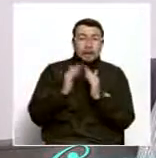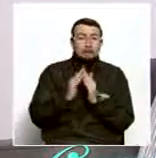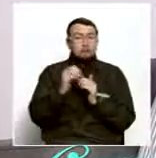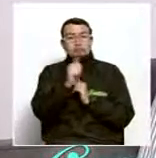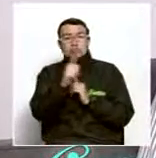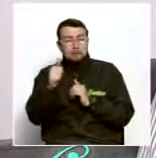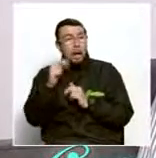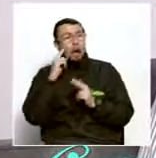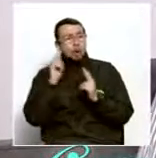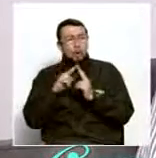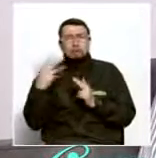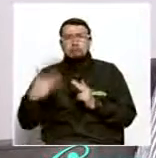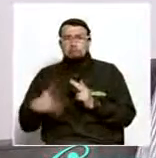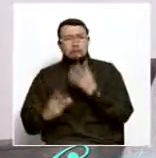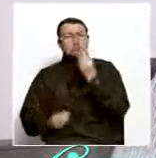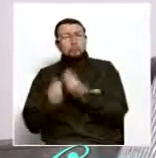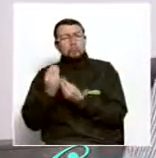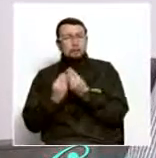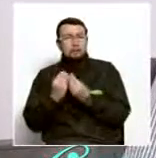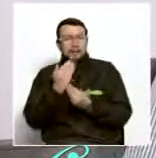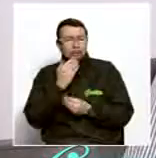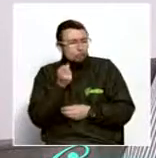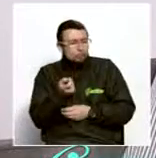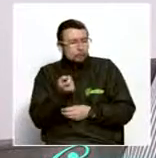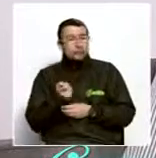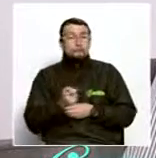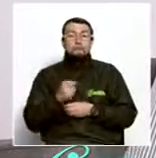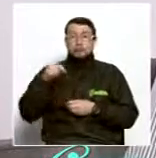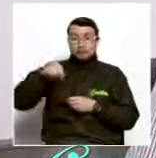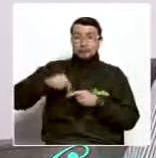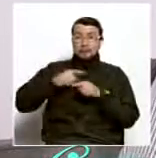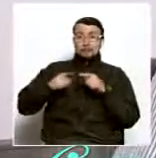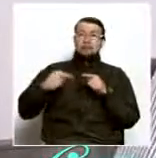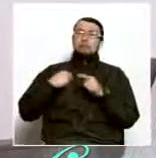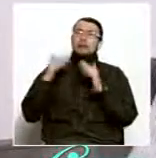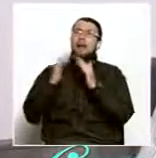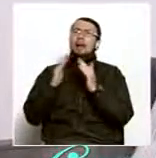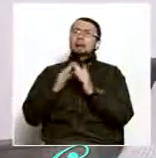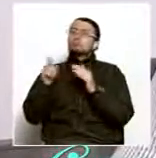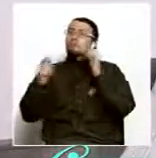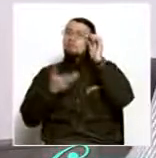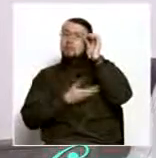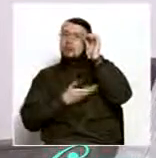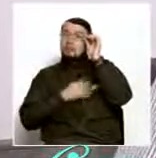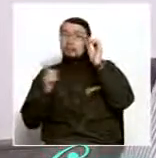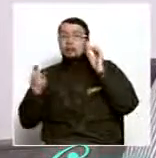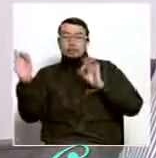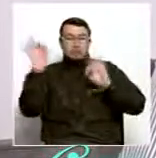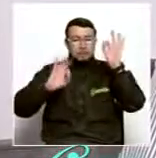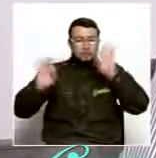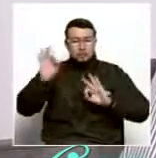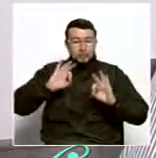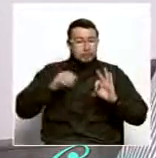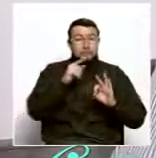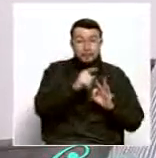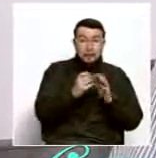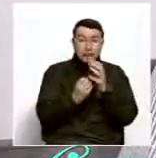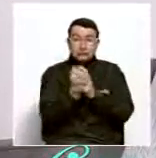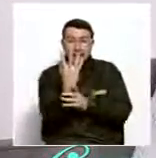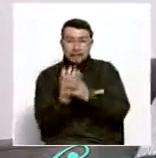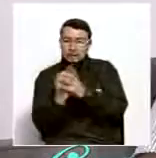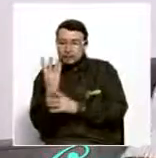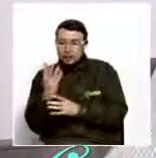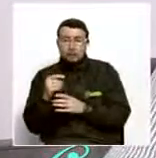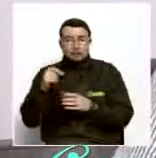de los químicos, que un ejemplo pequeño, esta semana en mi casa mi mamá estaba organizando sus maticas, ¿cierto? Y le estaba